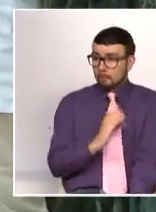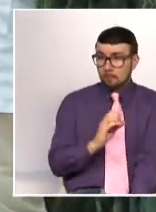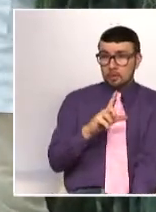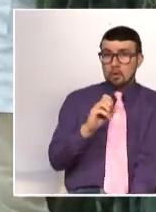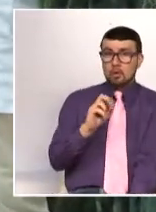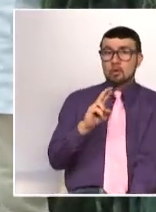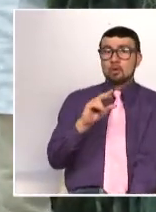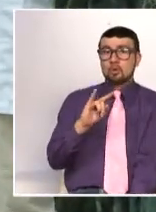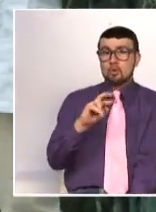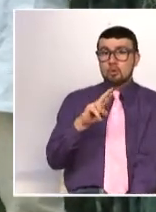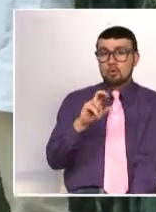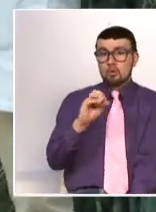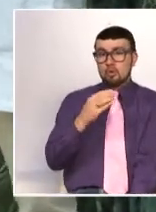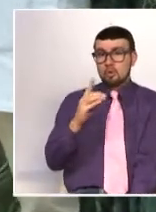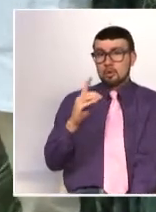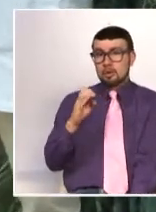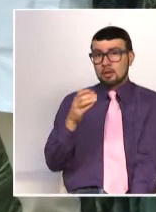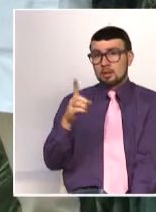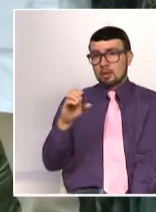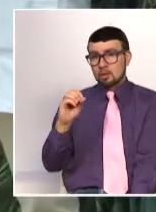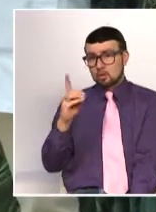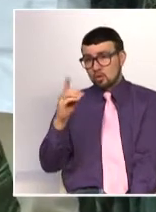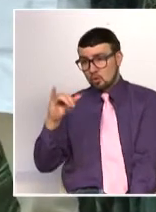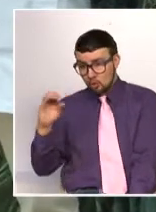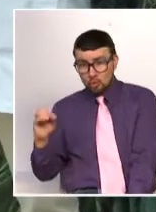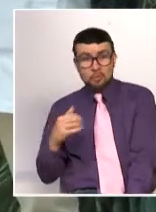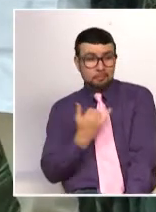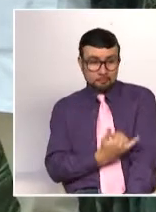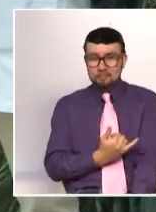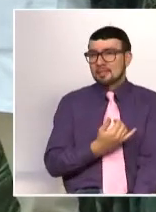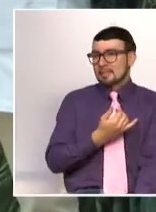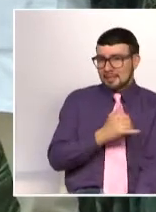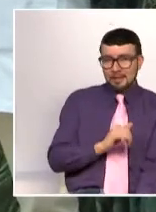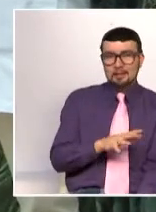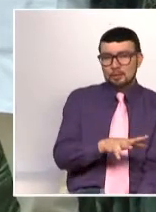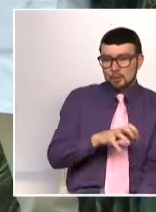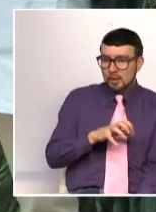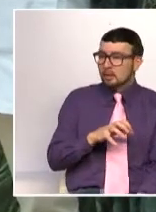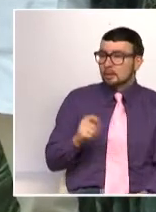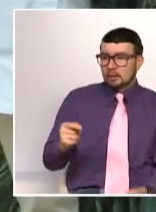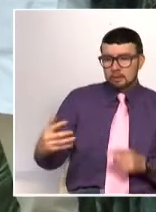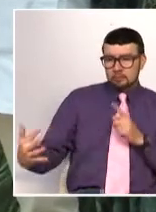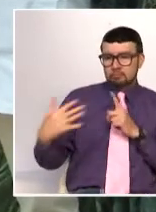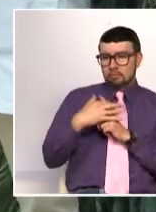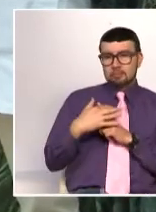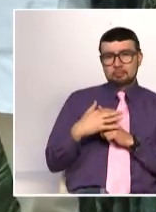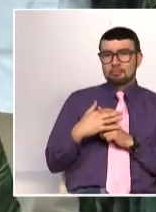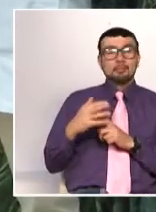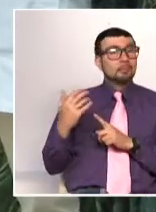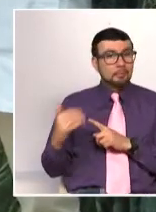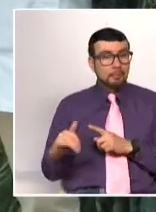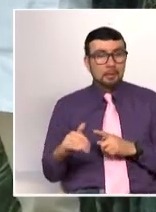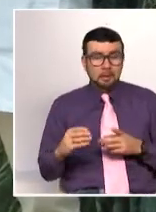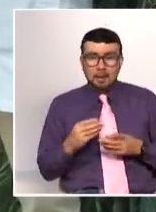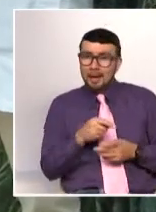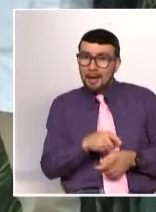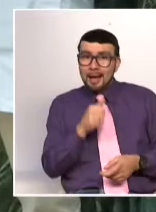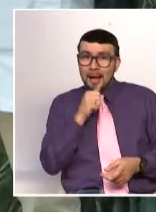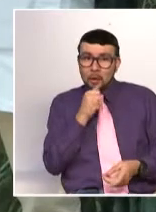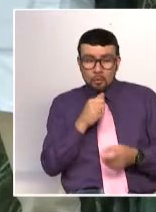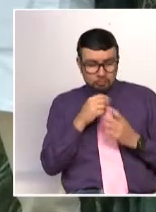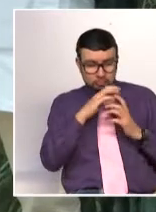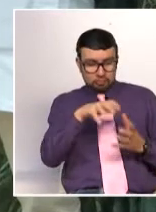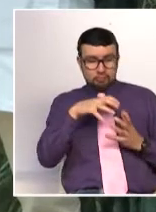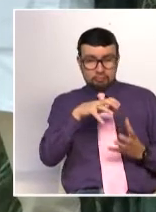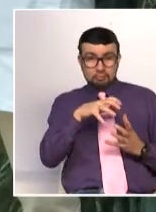y al sodio y el cloro están oxidados y no reaccionan con el ozono lo que hace el ozono es diluirse en esa agua viva que es